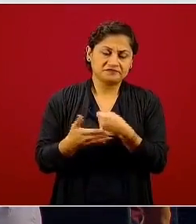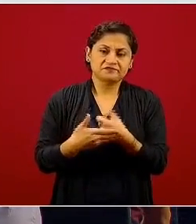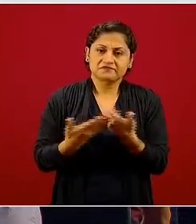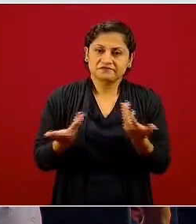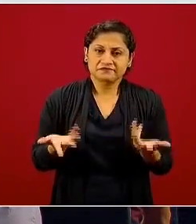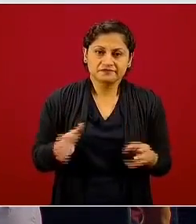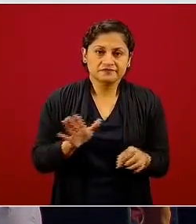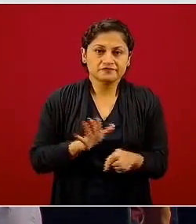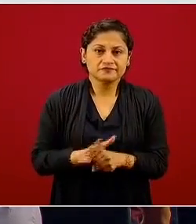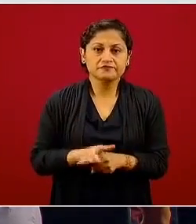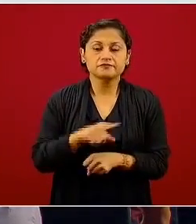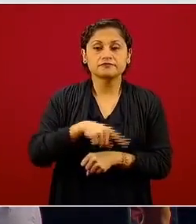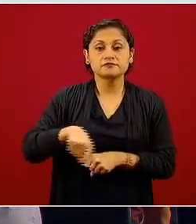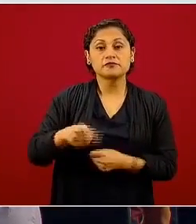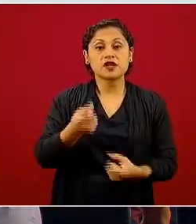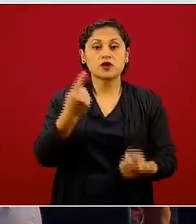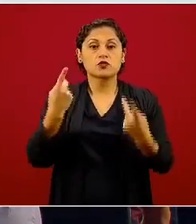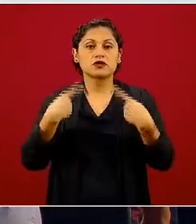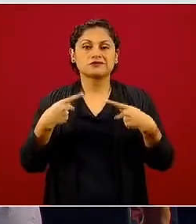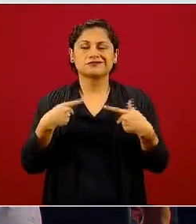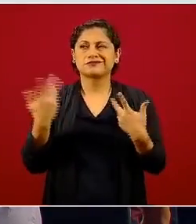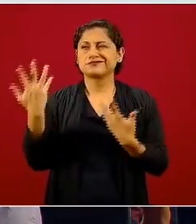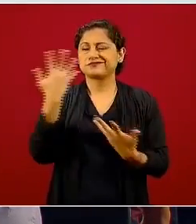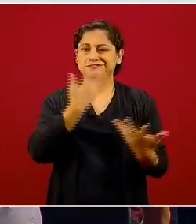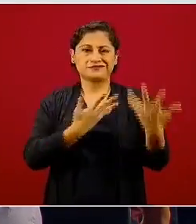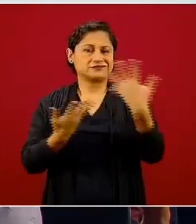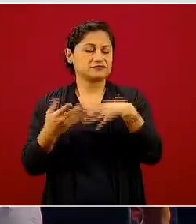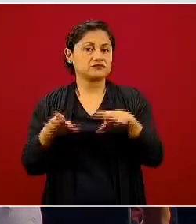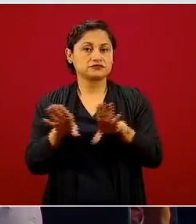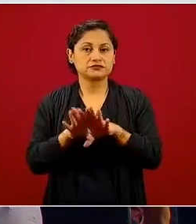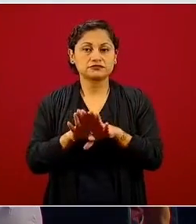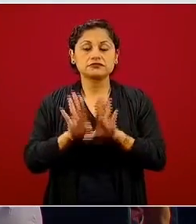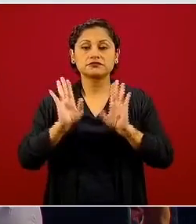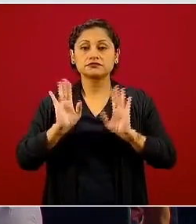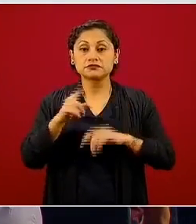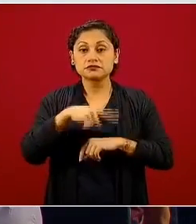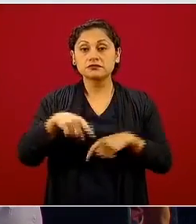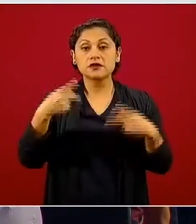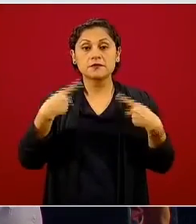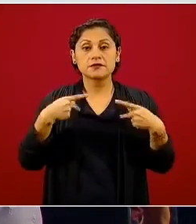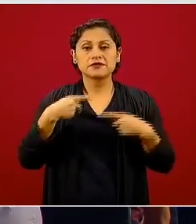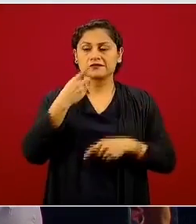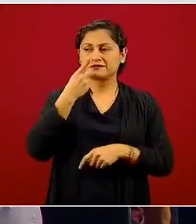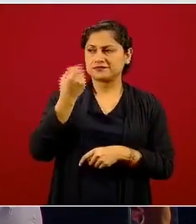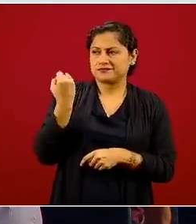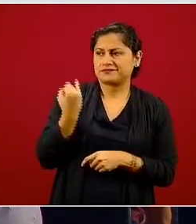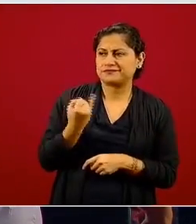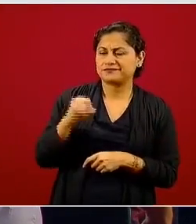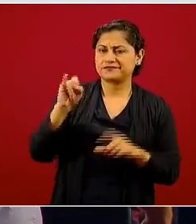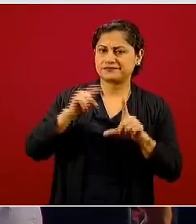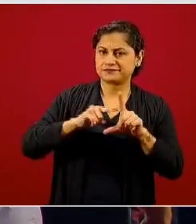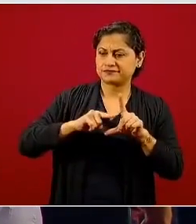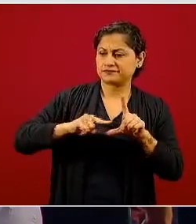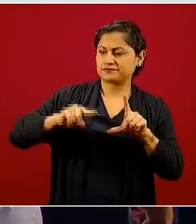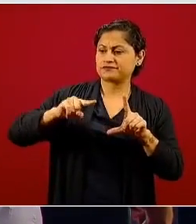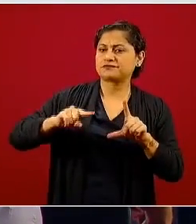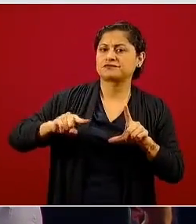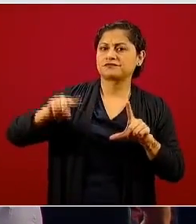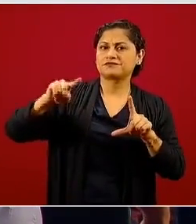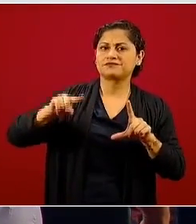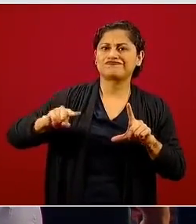personas les ha causado la confusión, que dicen, ¿dónde está lo aplanado si esta curva sigue